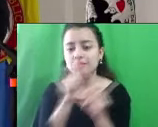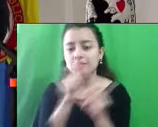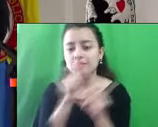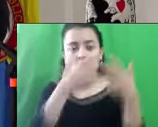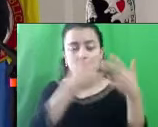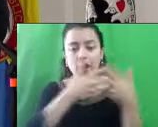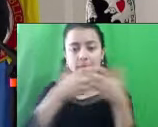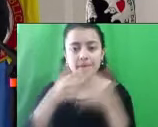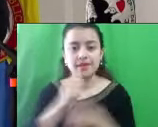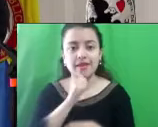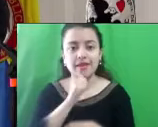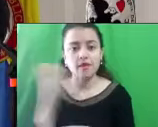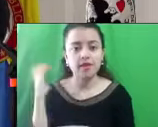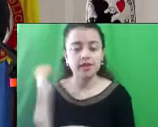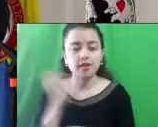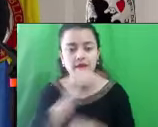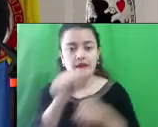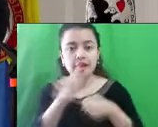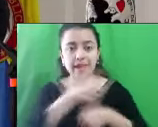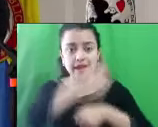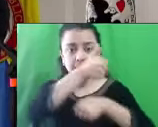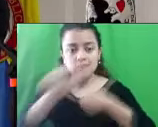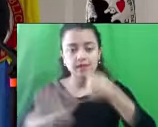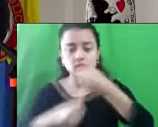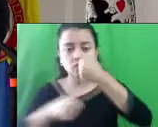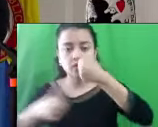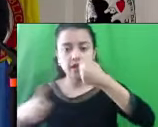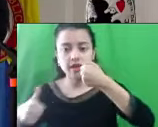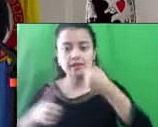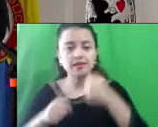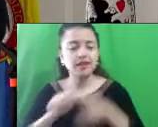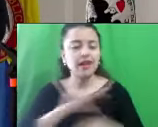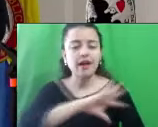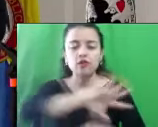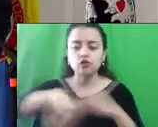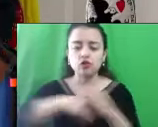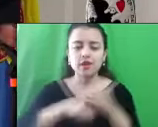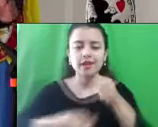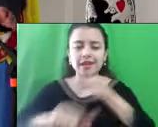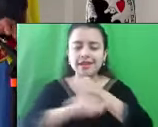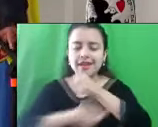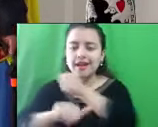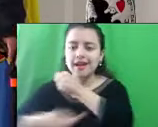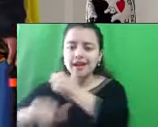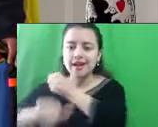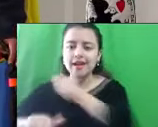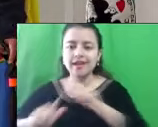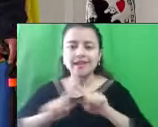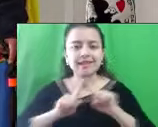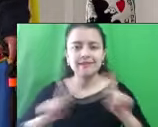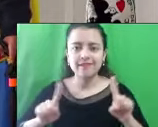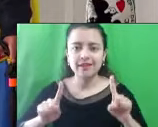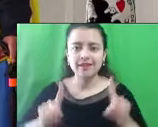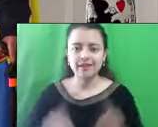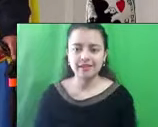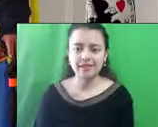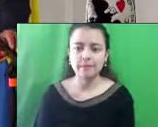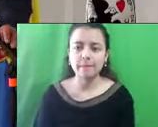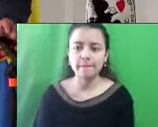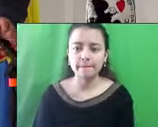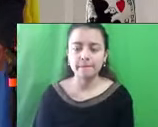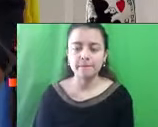a los directores de las áreas. Un saludo muy especial porque es con el equipo que hemos realizado las diferentes actividades que